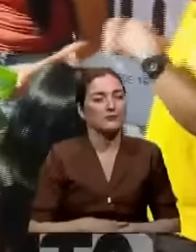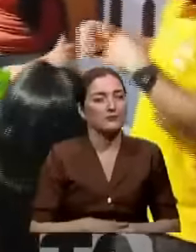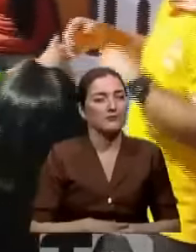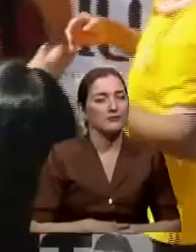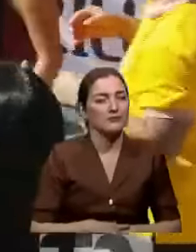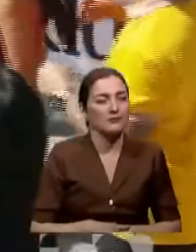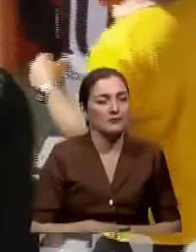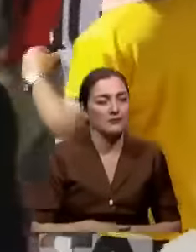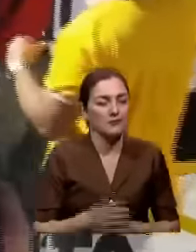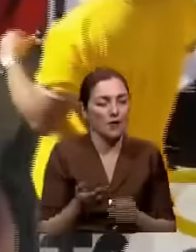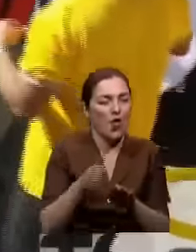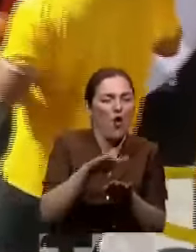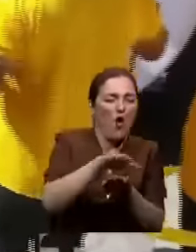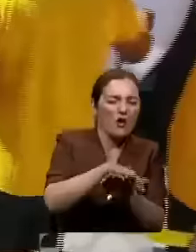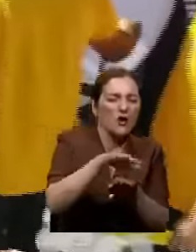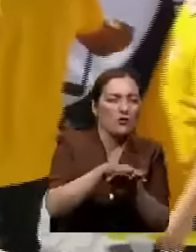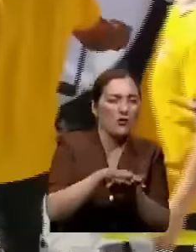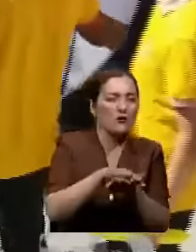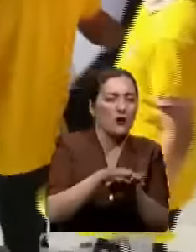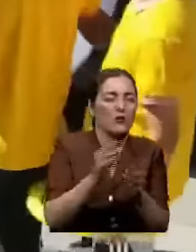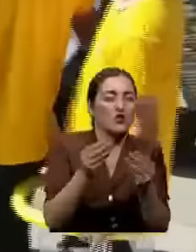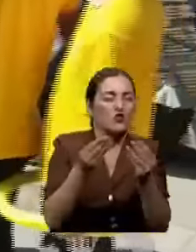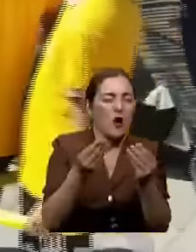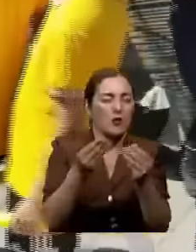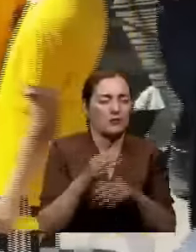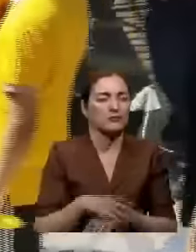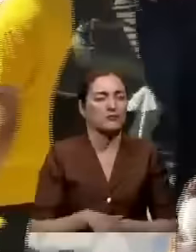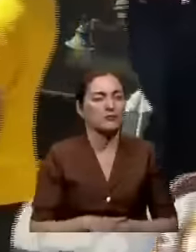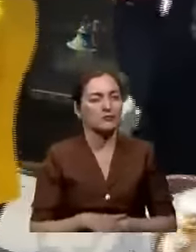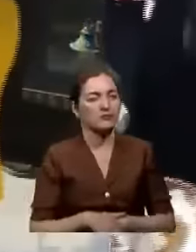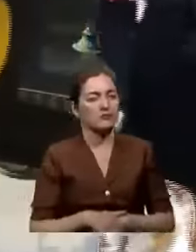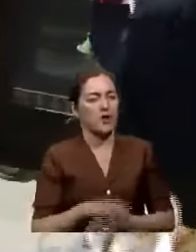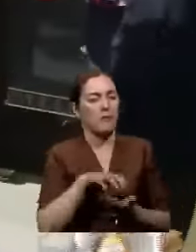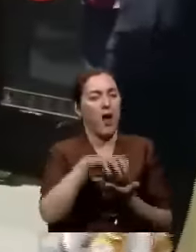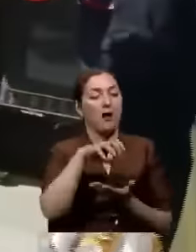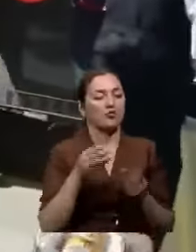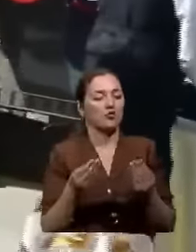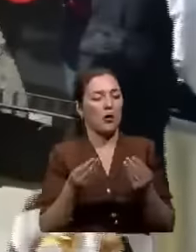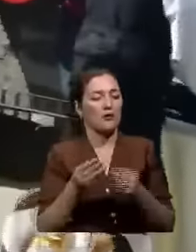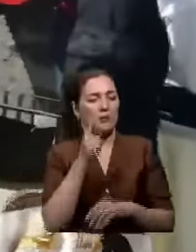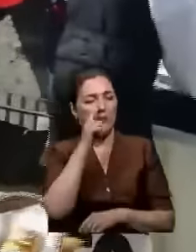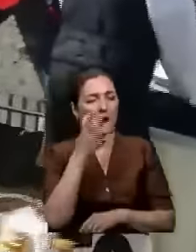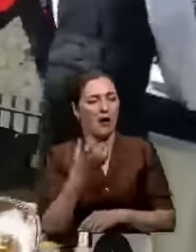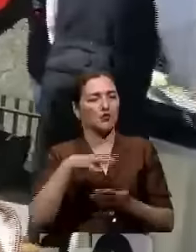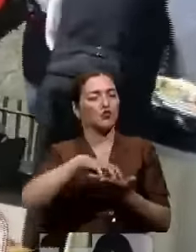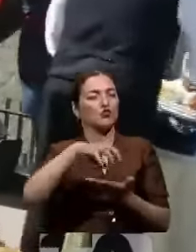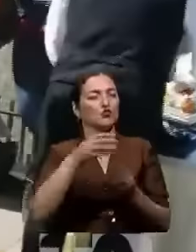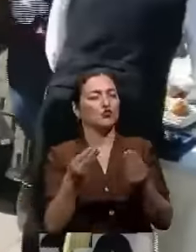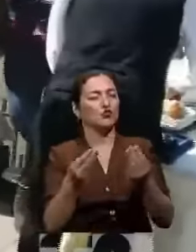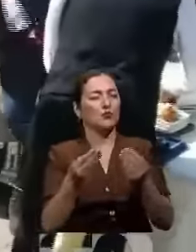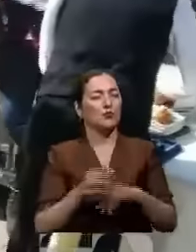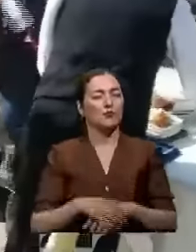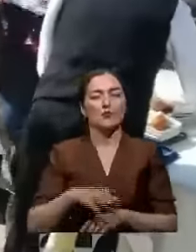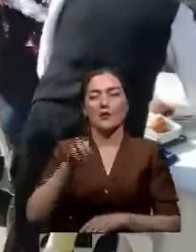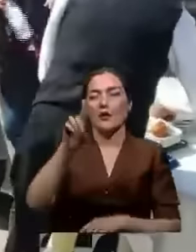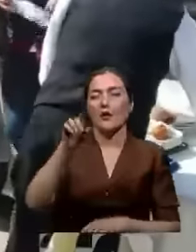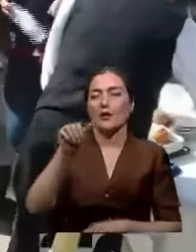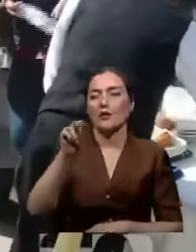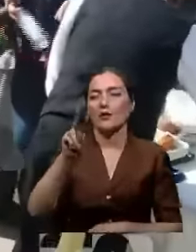de un glaseado para que la masa esté un poquito más suave, espectacular. Muy bien, vamos con David. ¿Cómo sientes esta